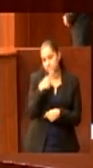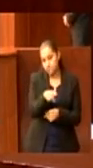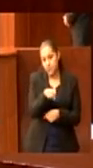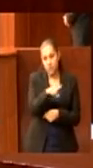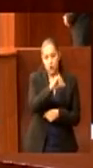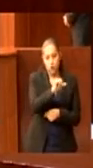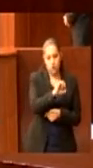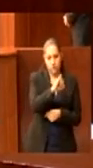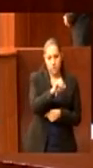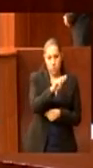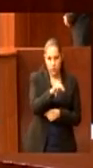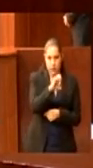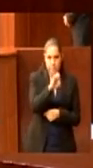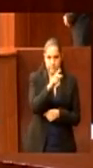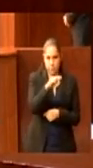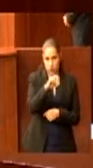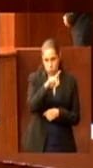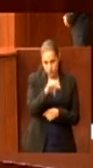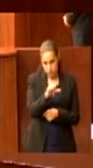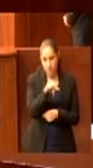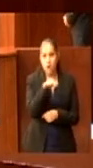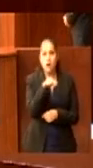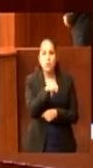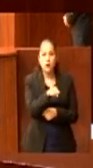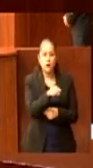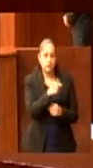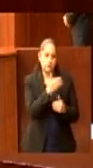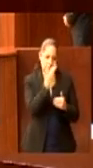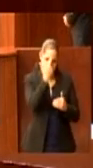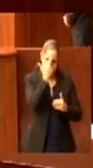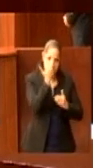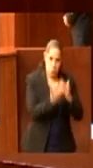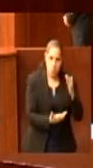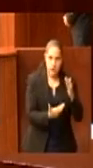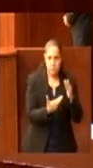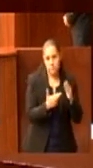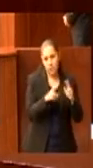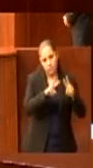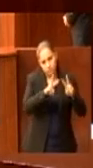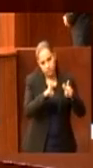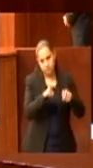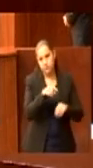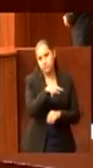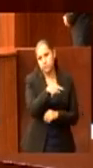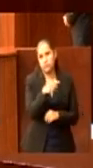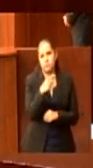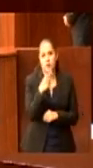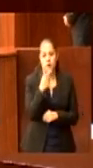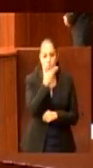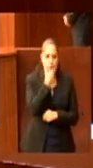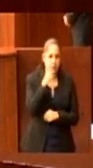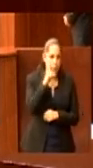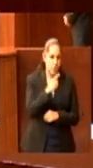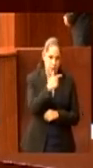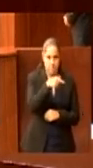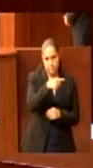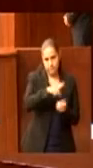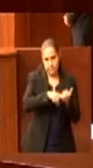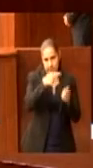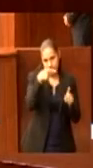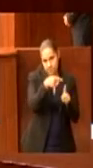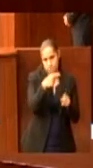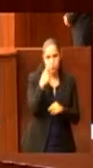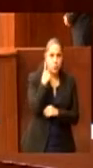a josé juan espinosa torres por ejercer violencia política por razón de género contra la cristina ruiz